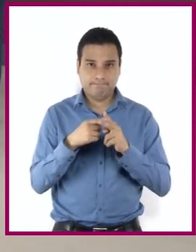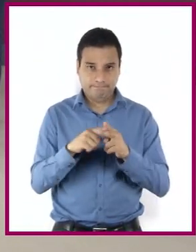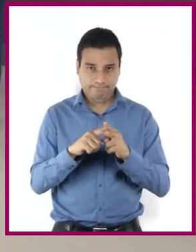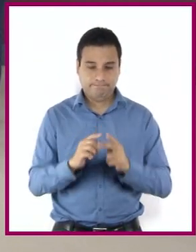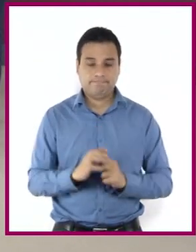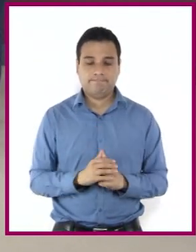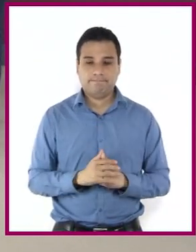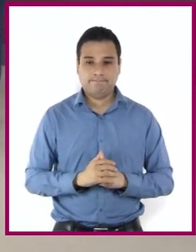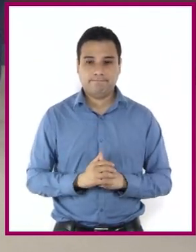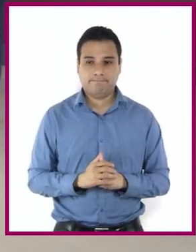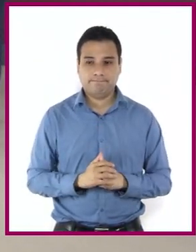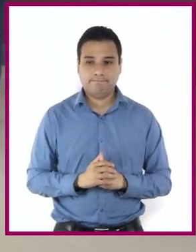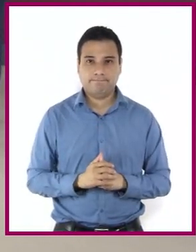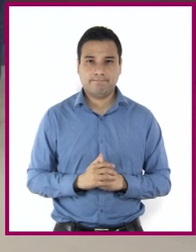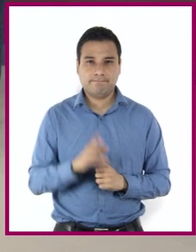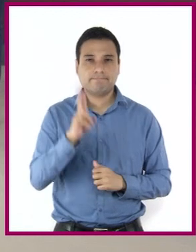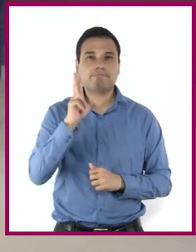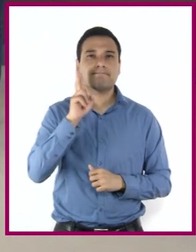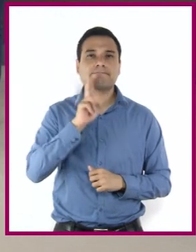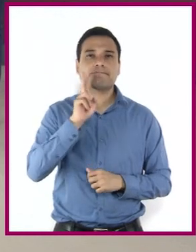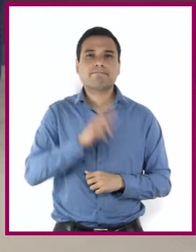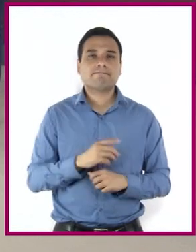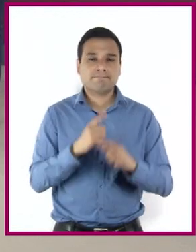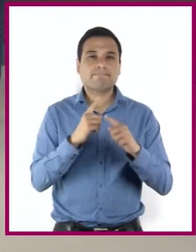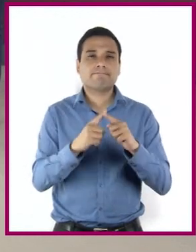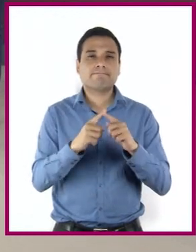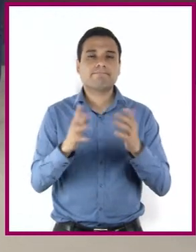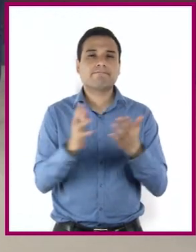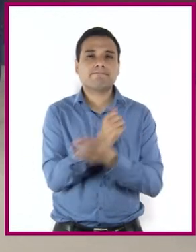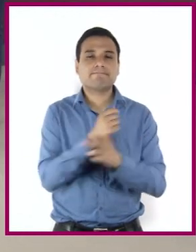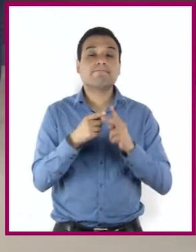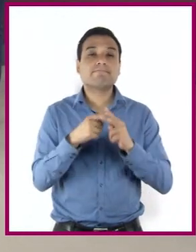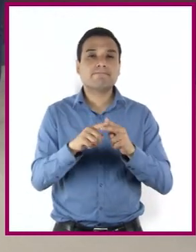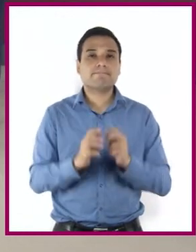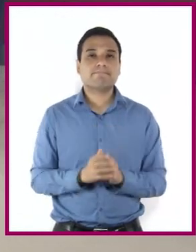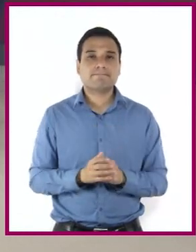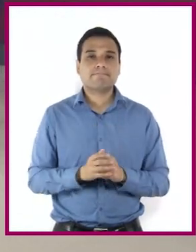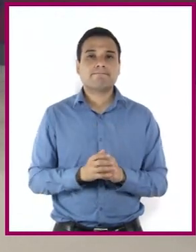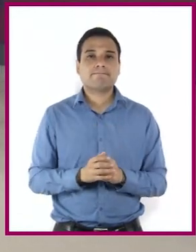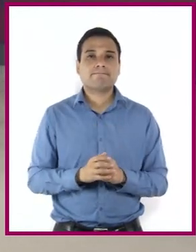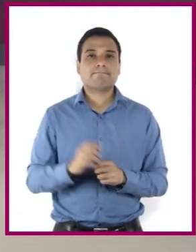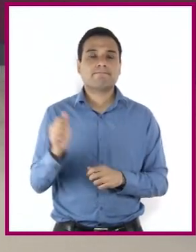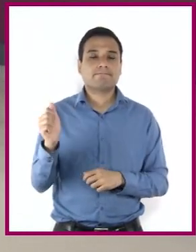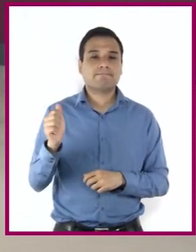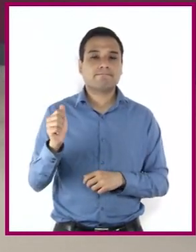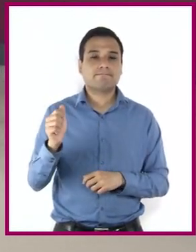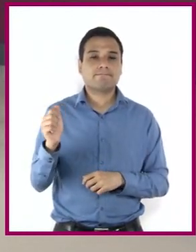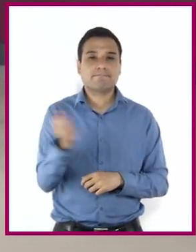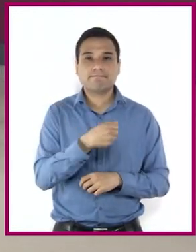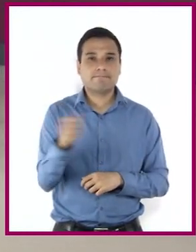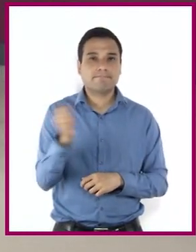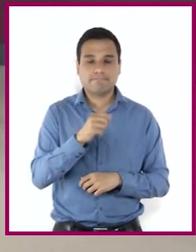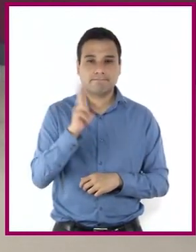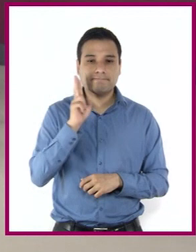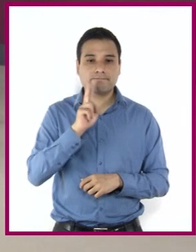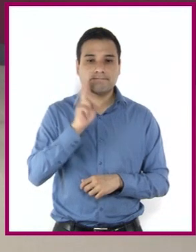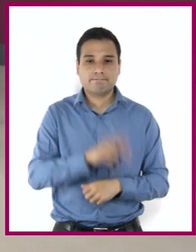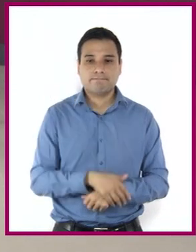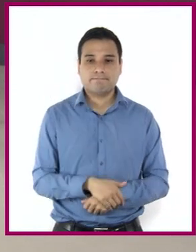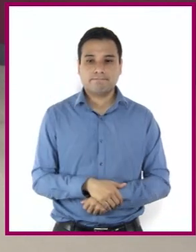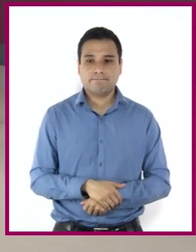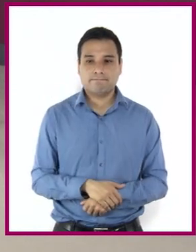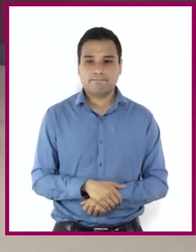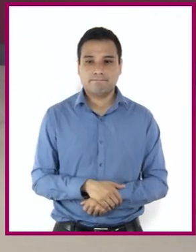iniciamos. Hagan un disparejo. La que gane tiene el derecho a comenzar. Muy bien, Aida. Piedra, papel o